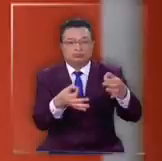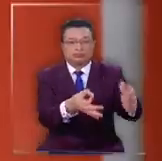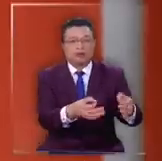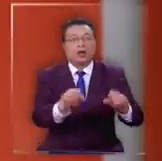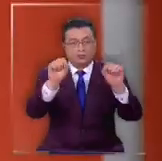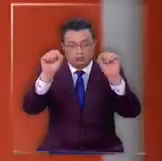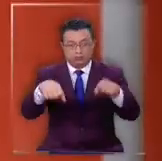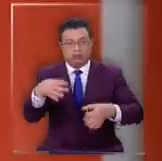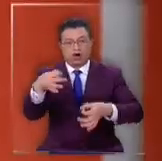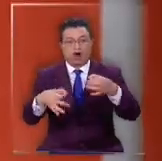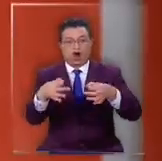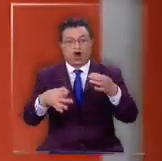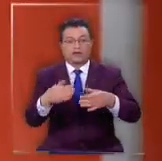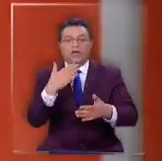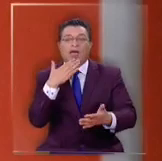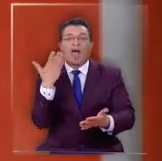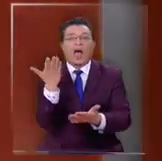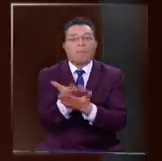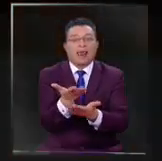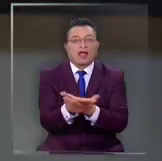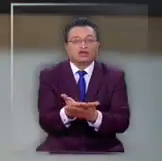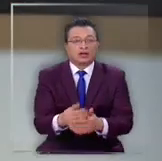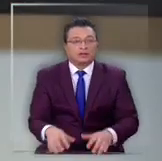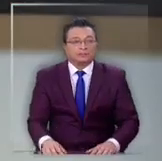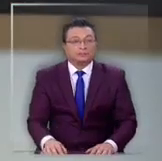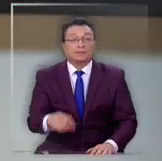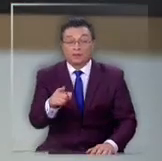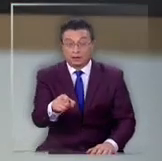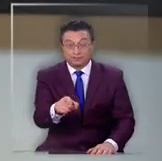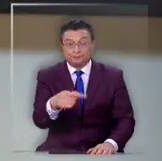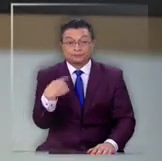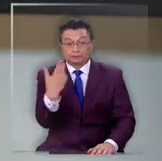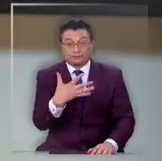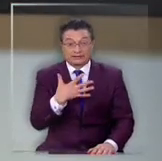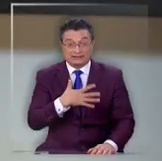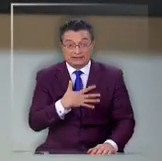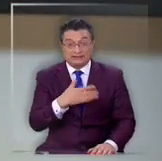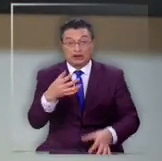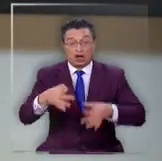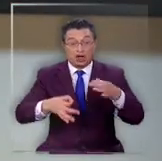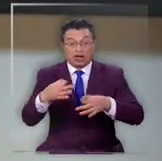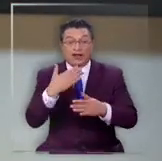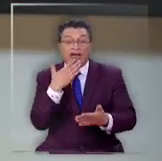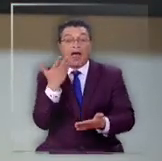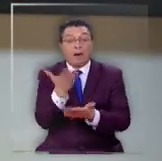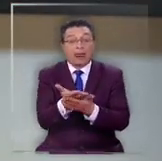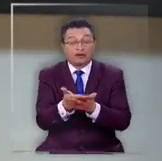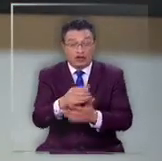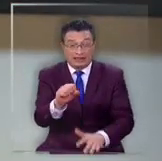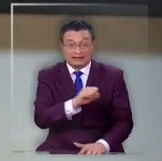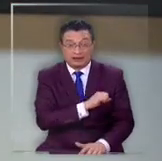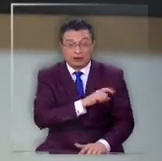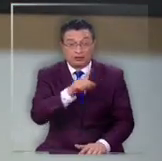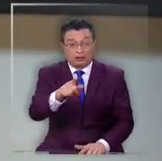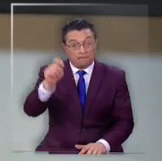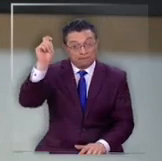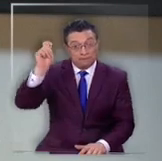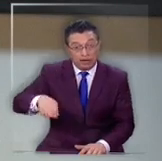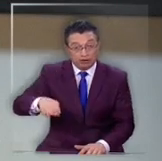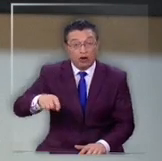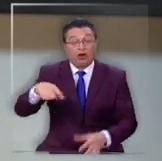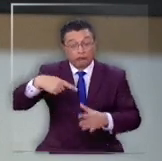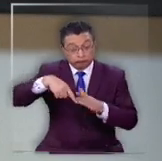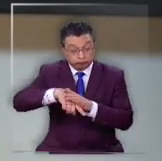por la Corte de Apelaciones. Que lo que pretendemos es que la Corte de Apelaciones de Santiago, en su fallo, en el